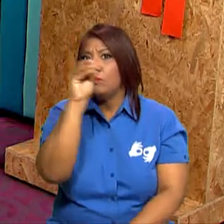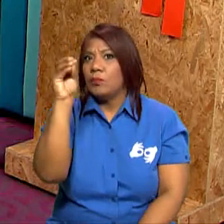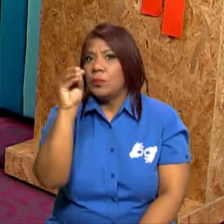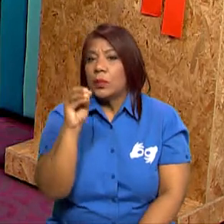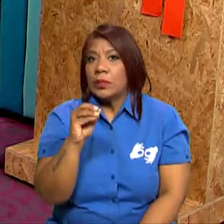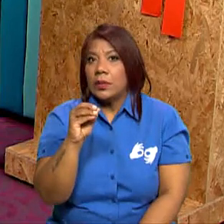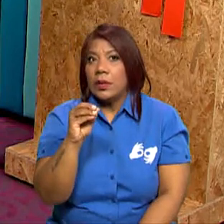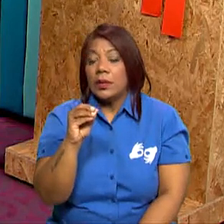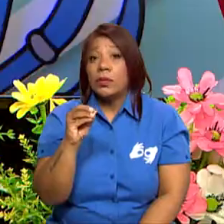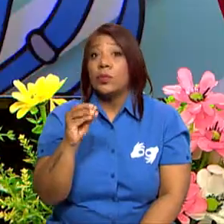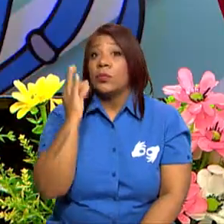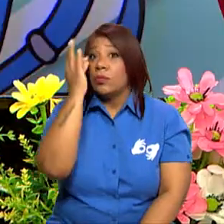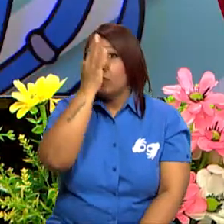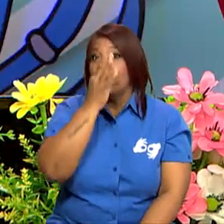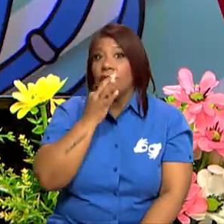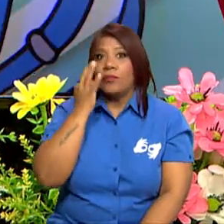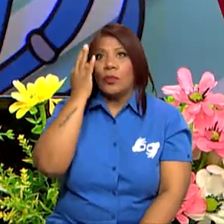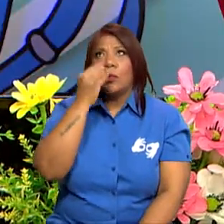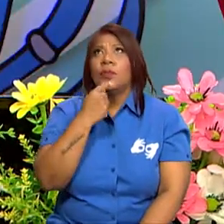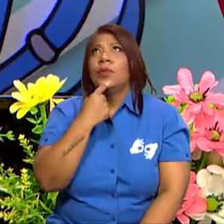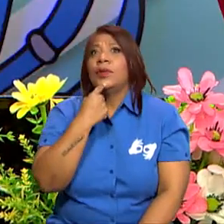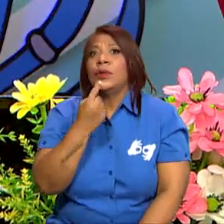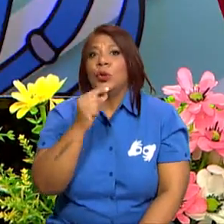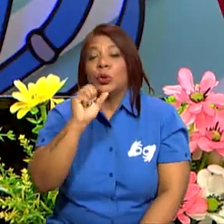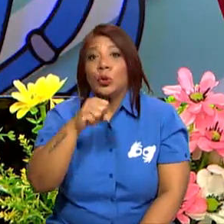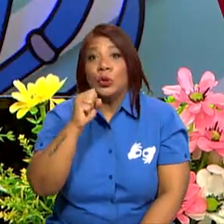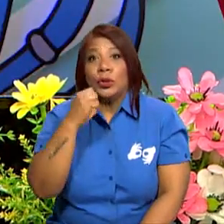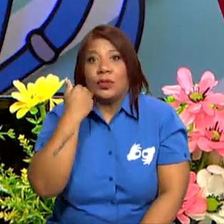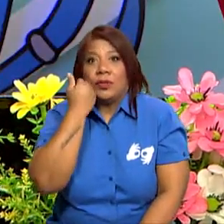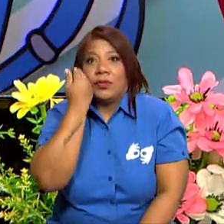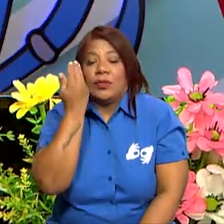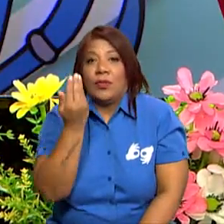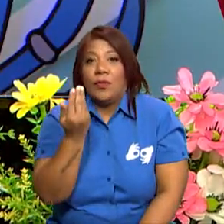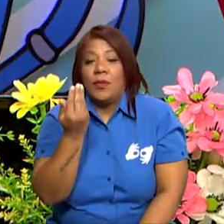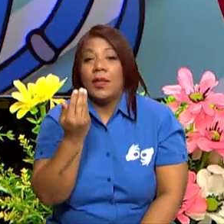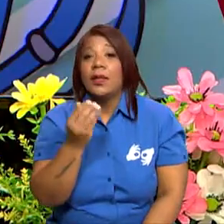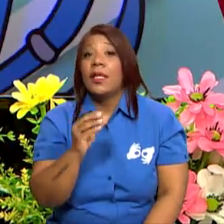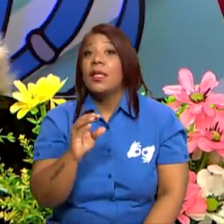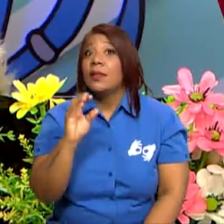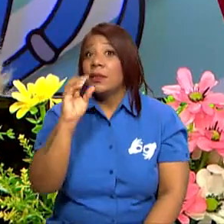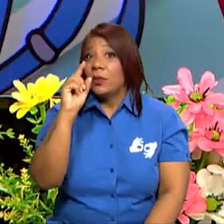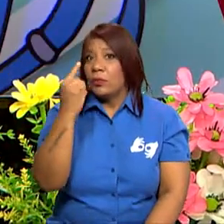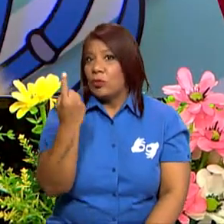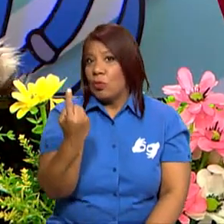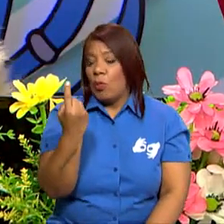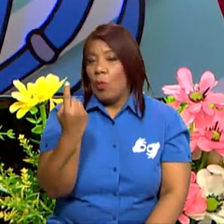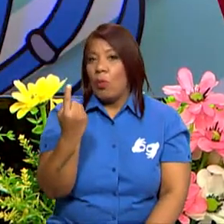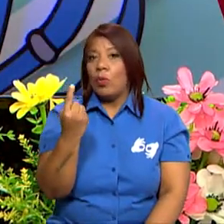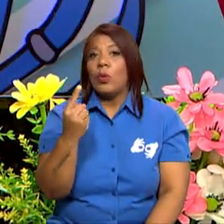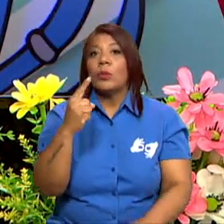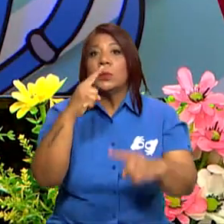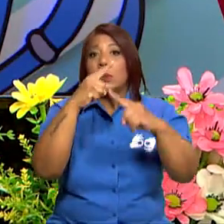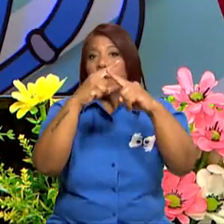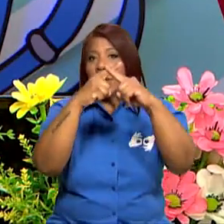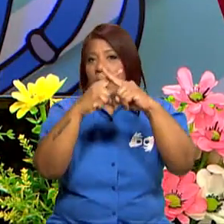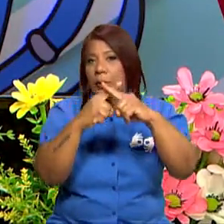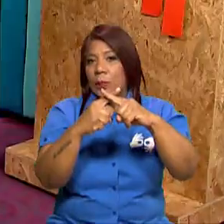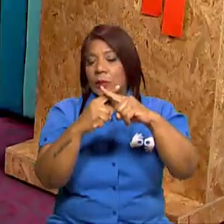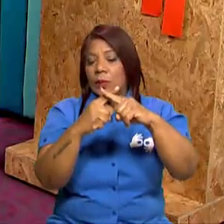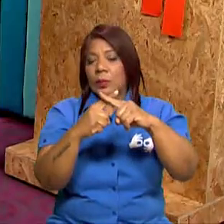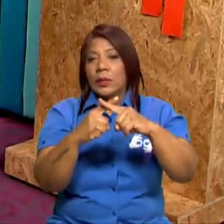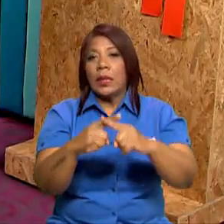cómo se hace? Claro que sí, eso es fácil, maestra. Solamente hay que multiplicar el 0,6 por 100. Así es, y